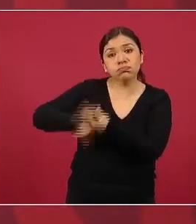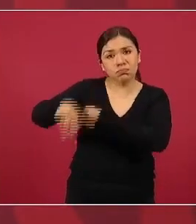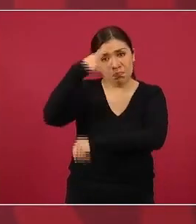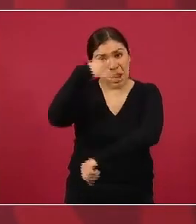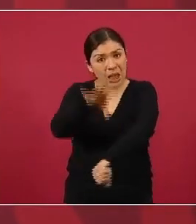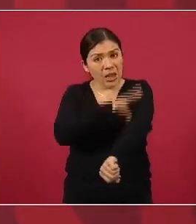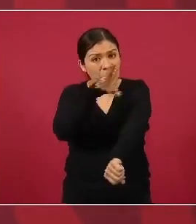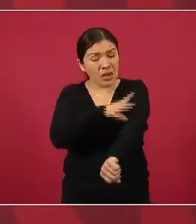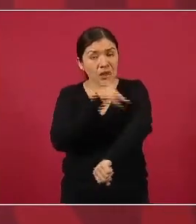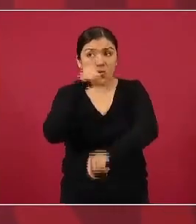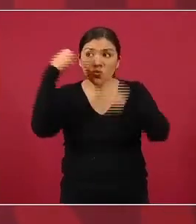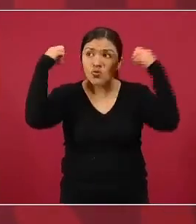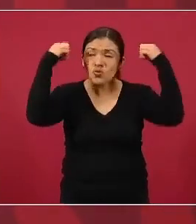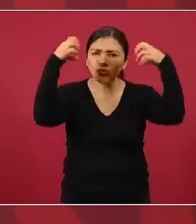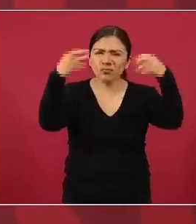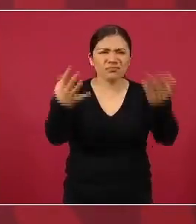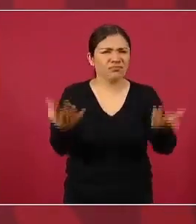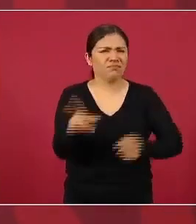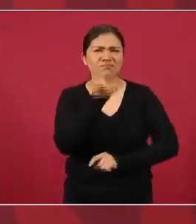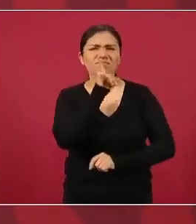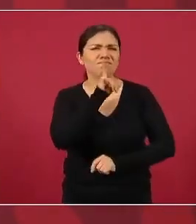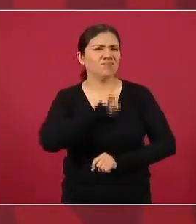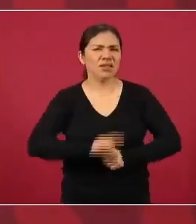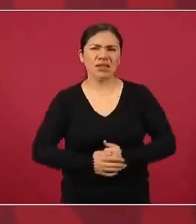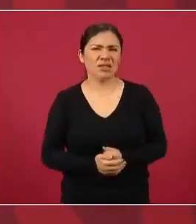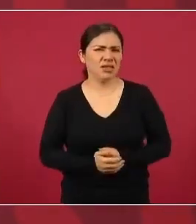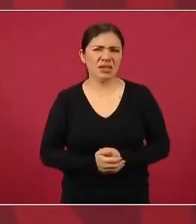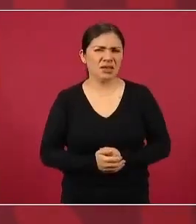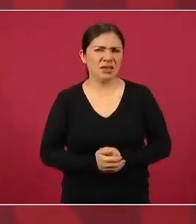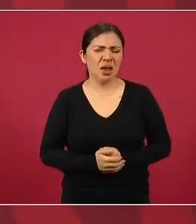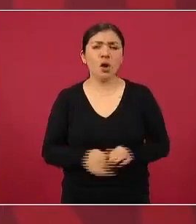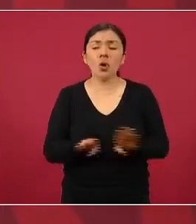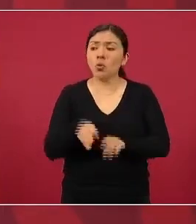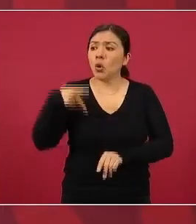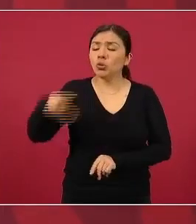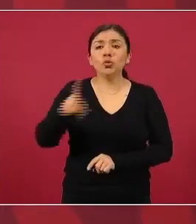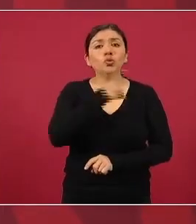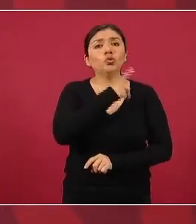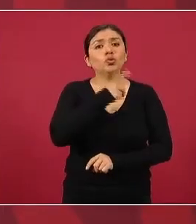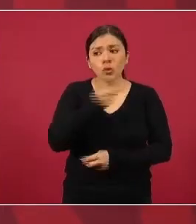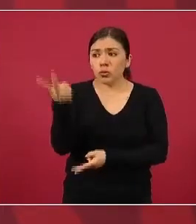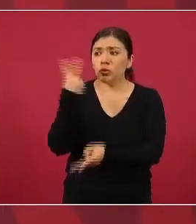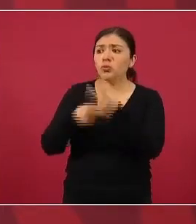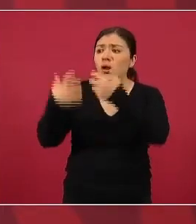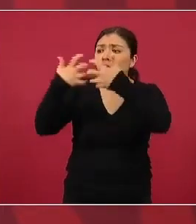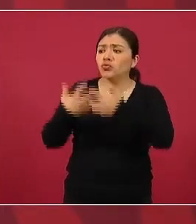y que están en un sistema de autoabasto